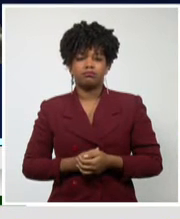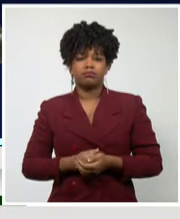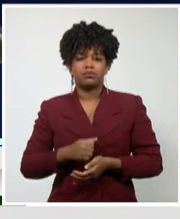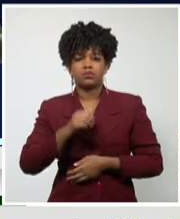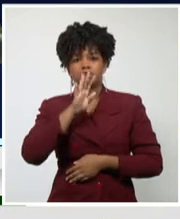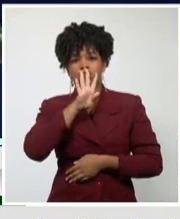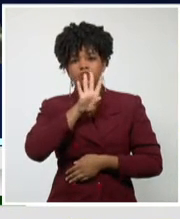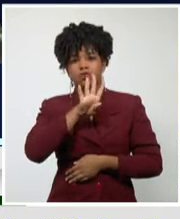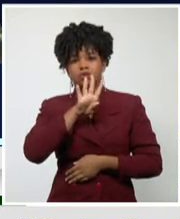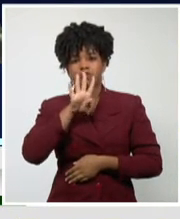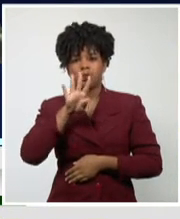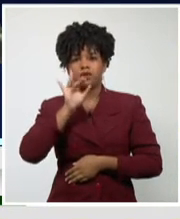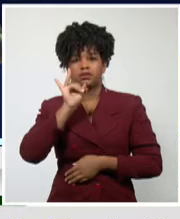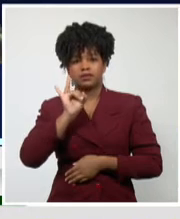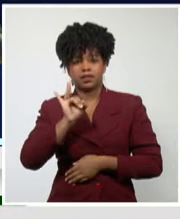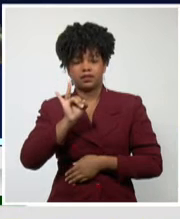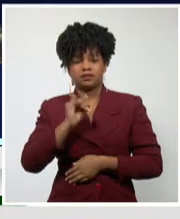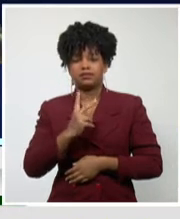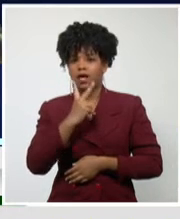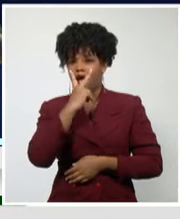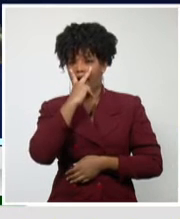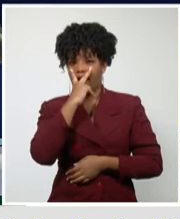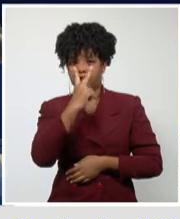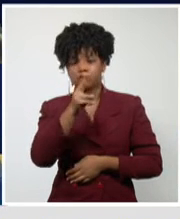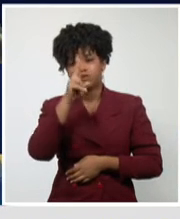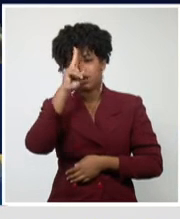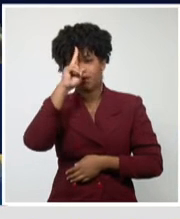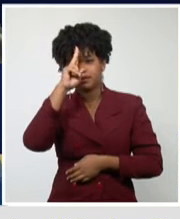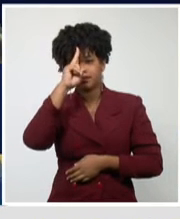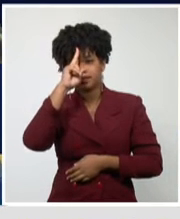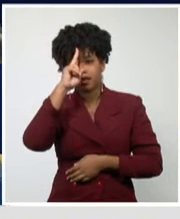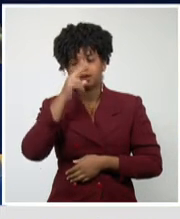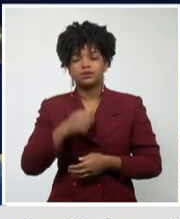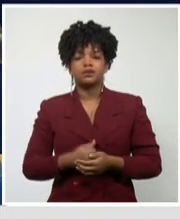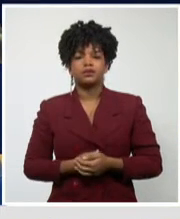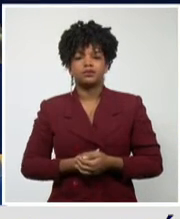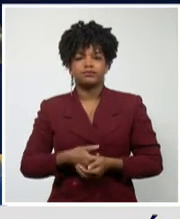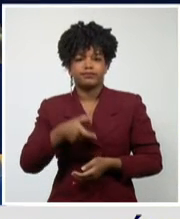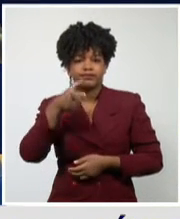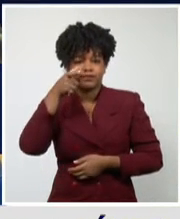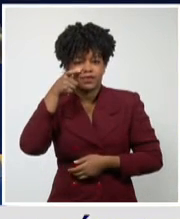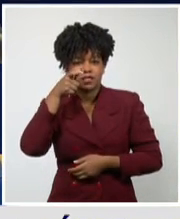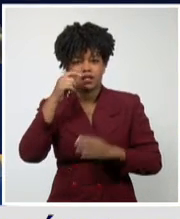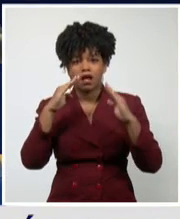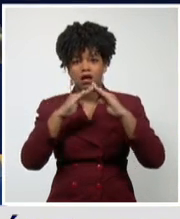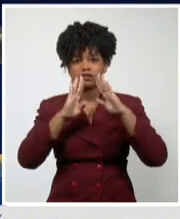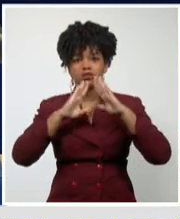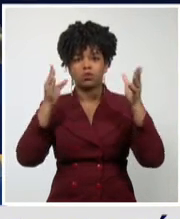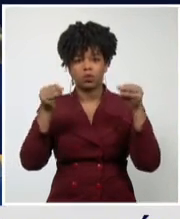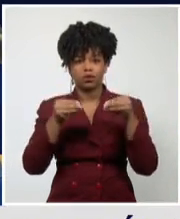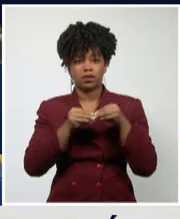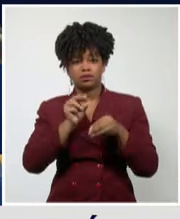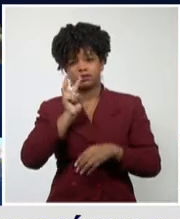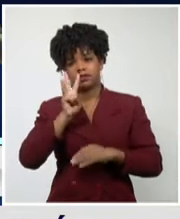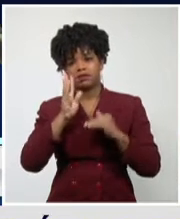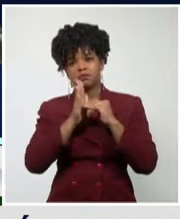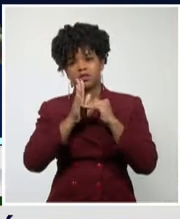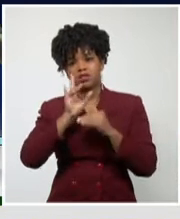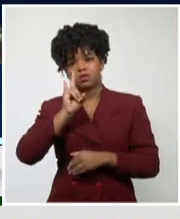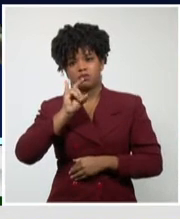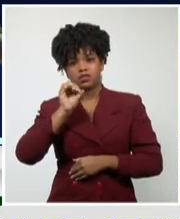447. En la atención primaria de salud se vigilan un total de 3.907